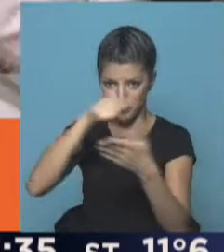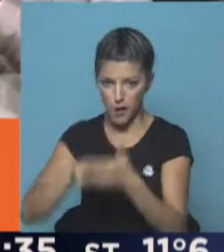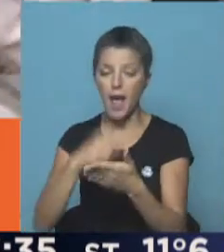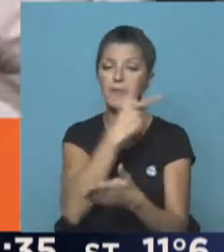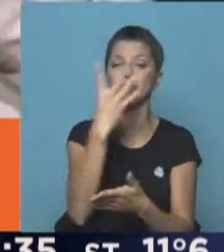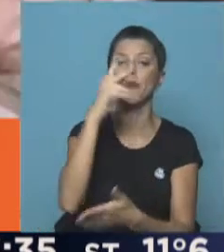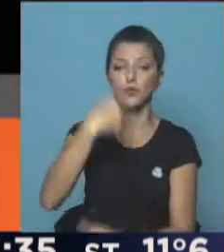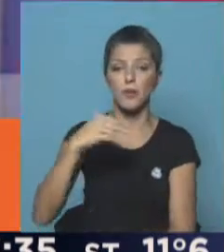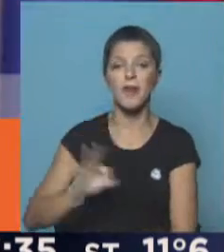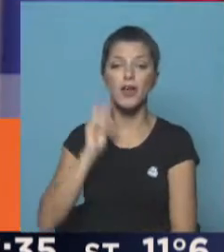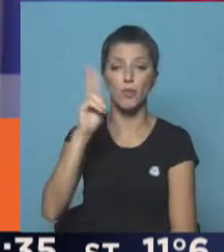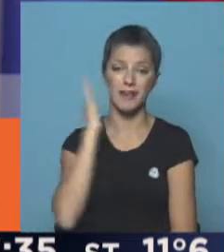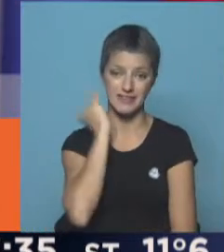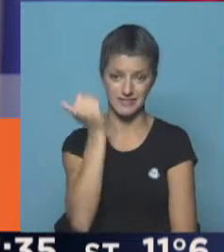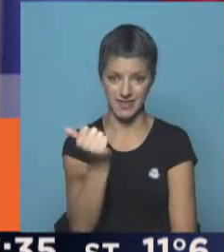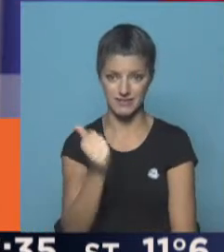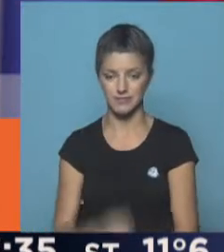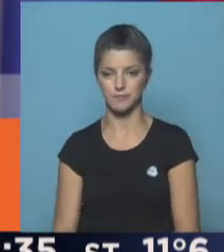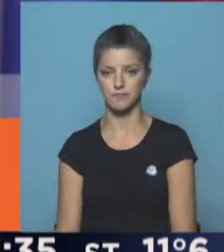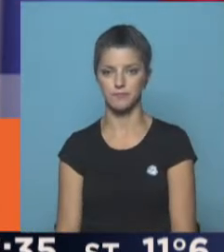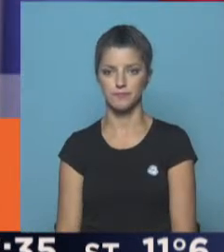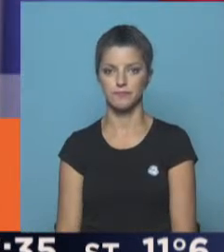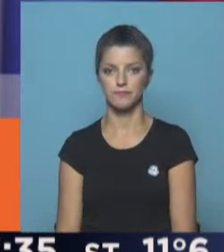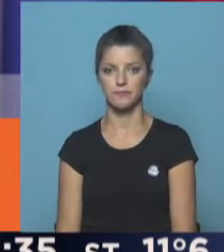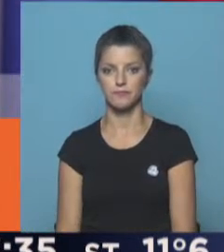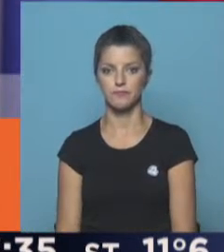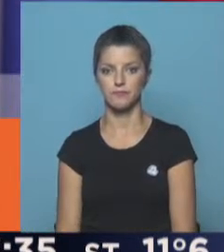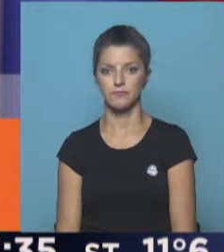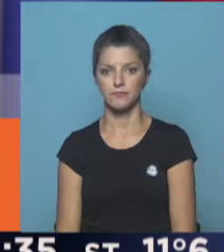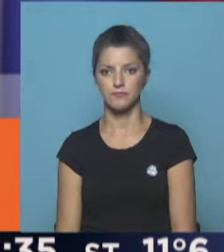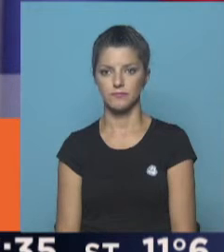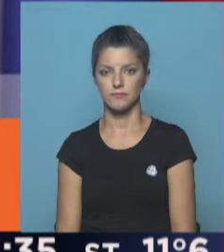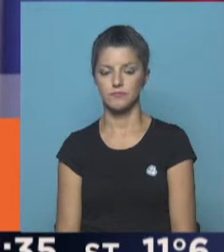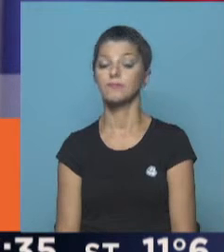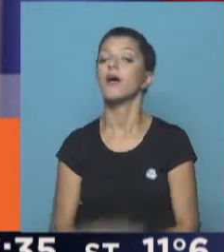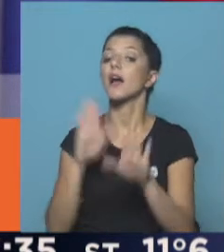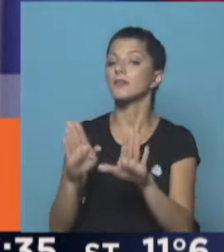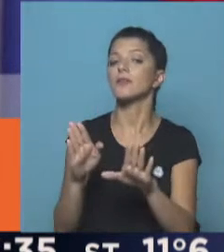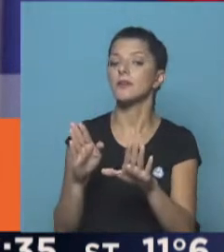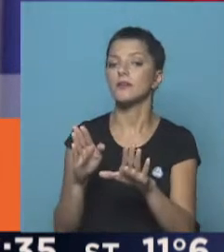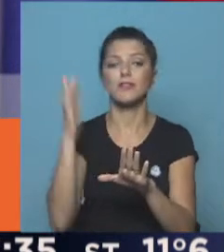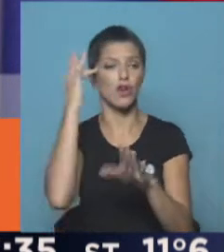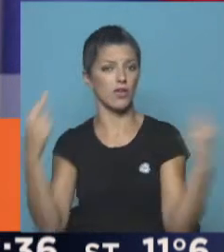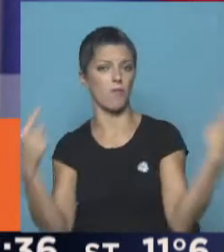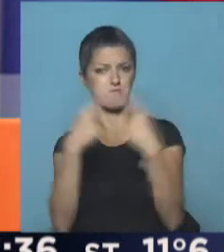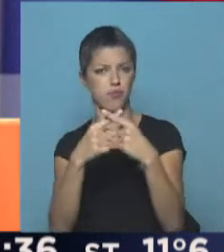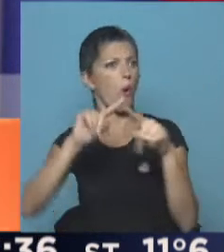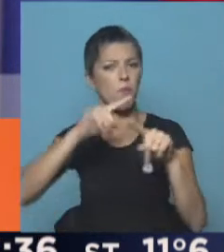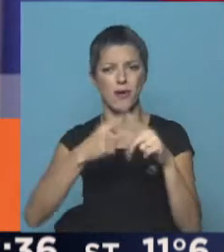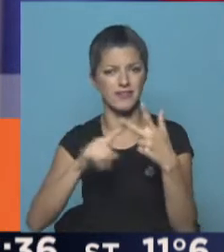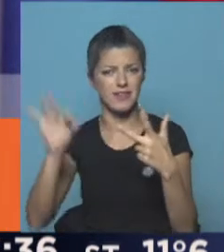2016. Con este acuerdo no se deponen posiciones ideológicas, políticas